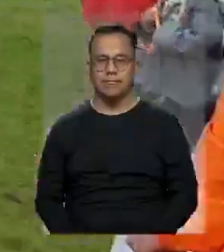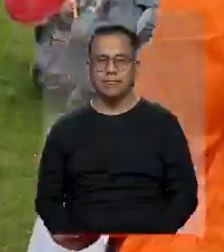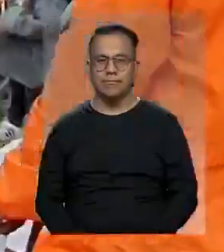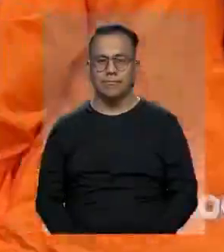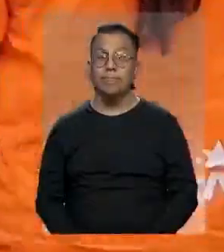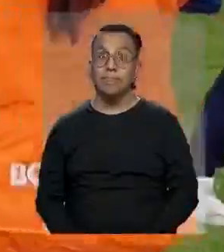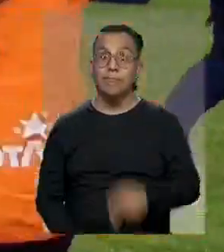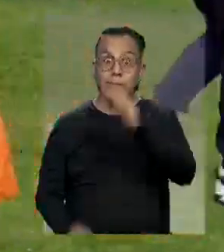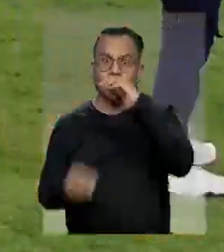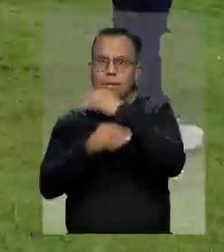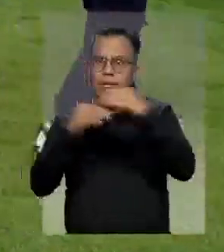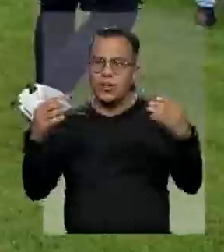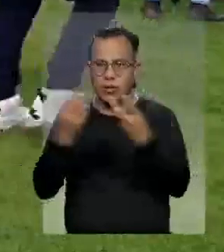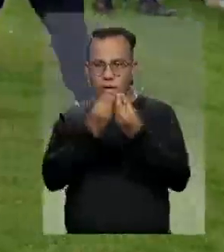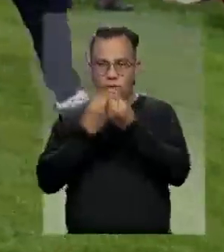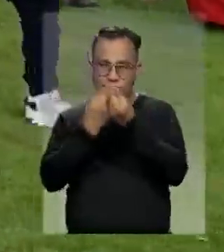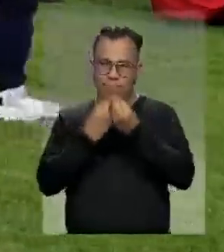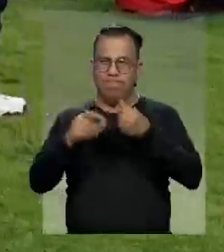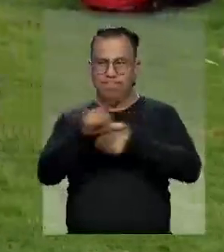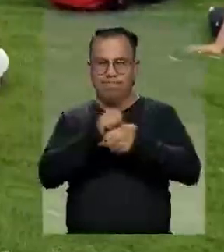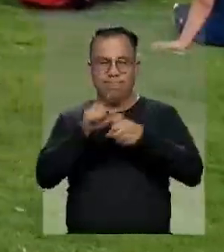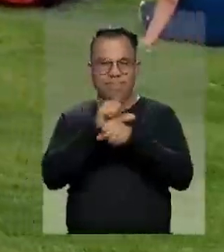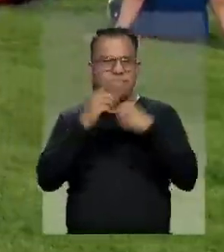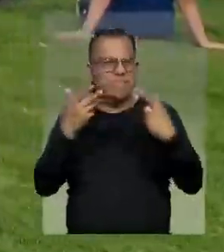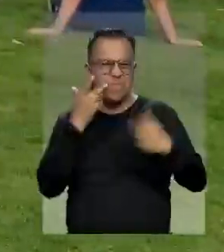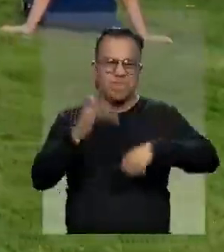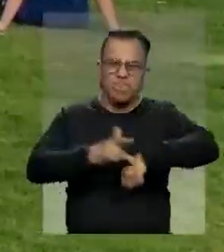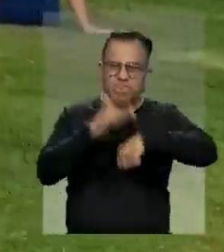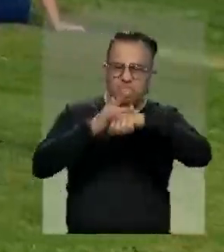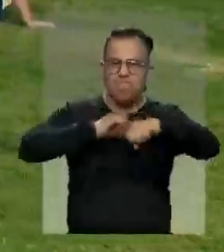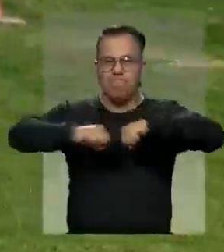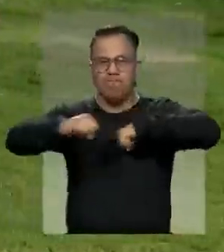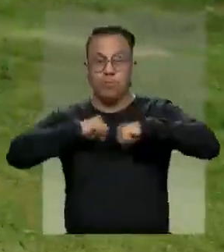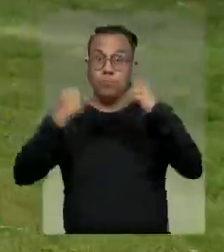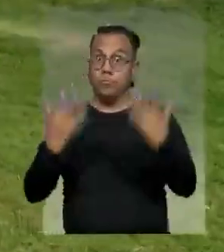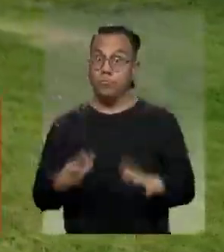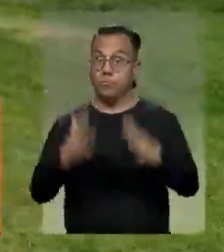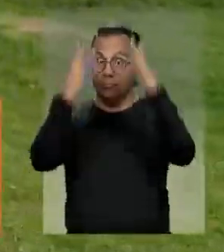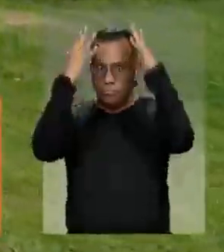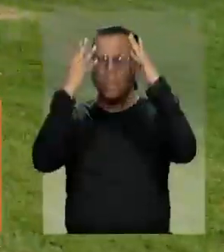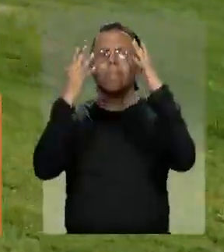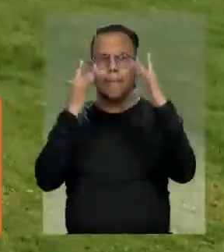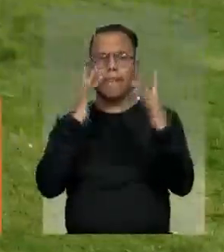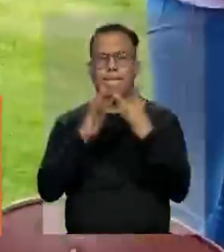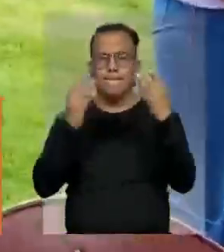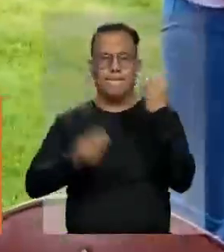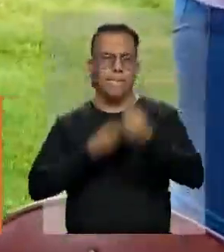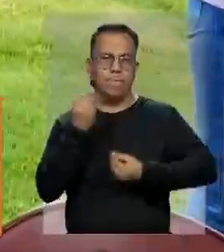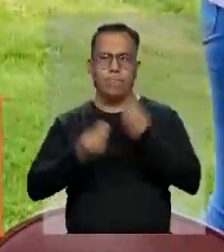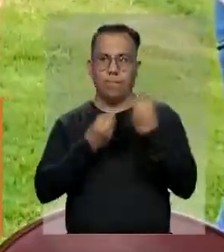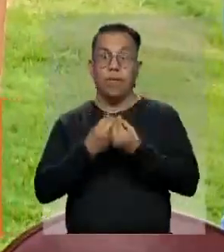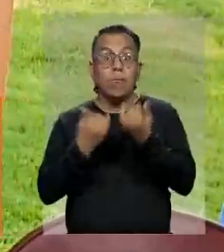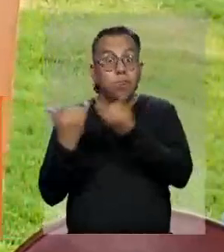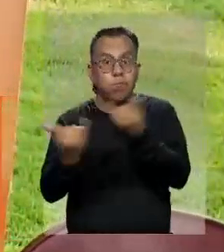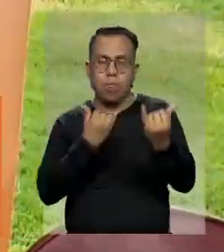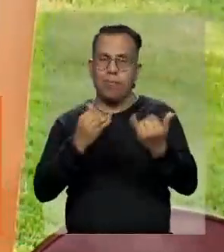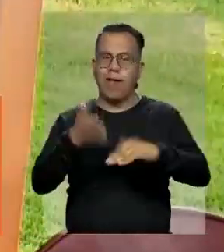los niños consejeros de la localidad fueron los promotores para que este festival se hiciera realidad